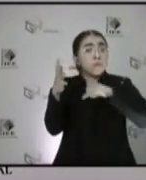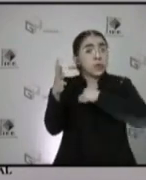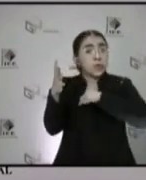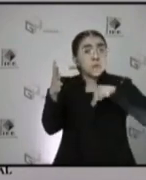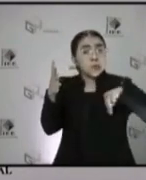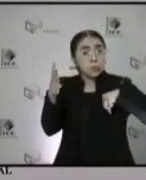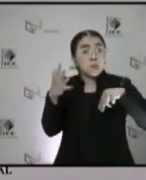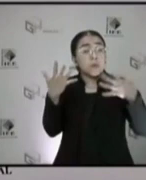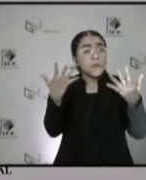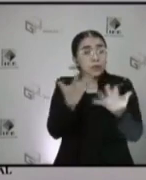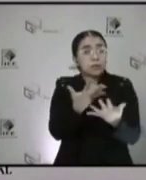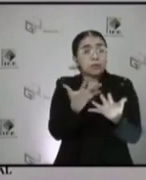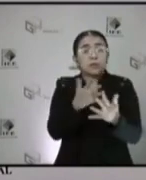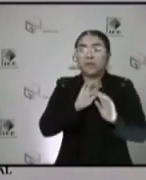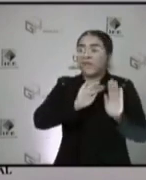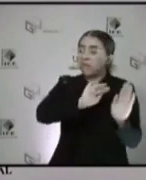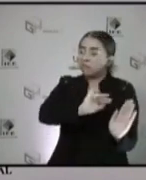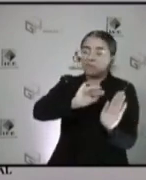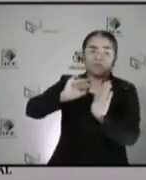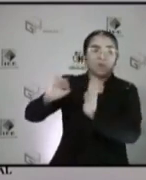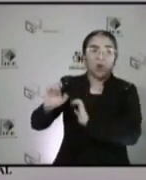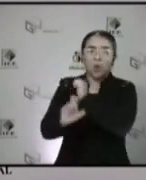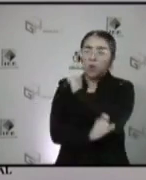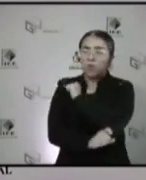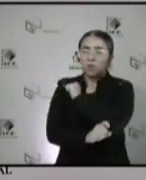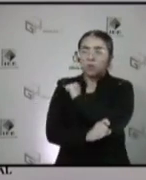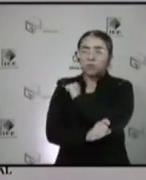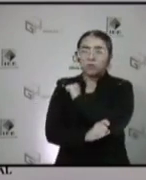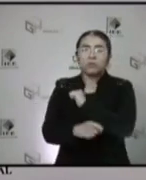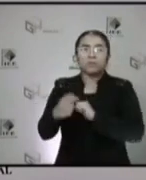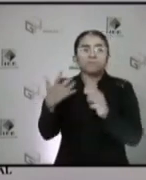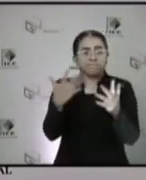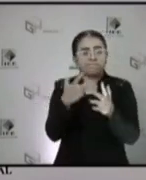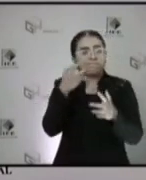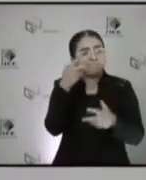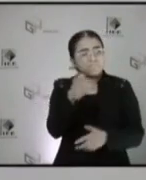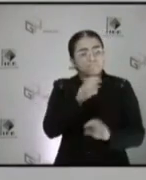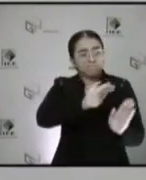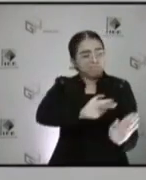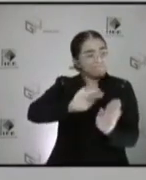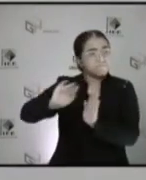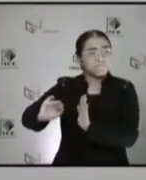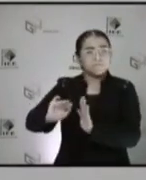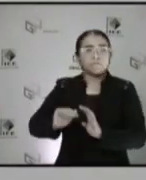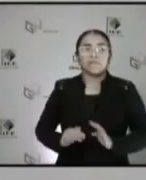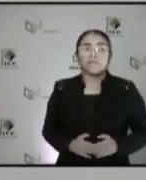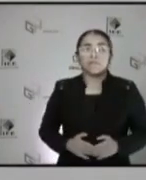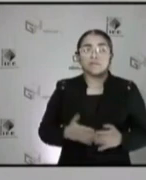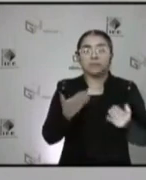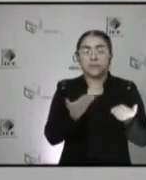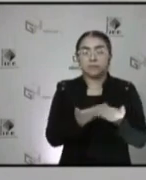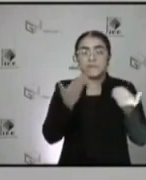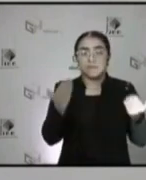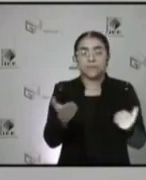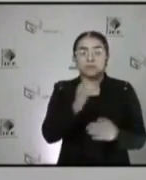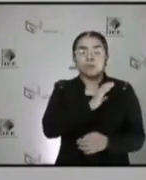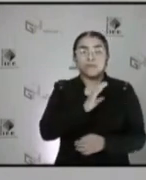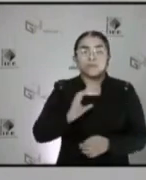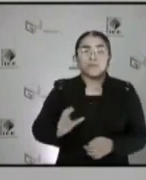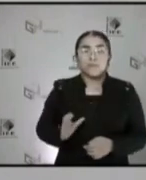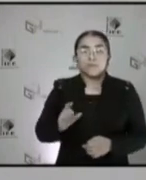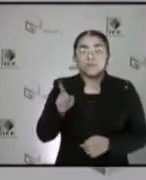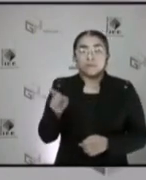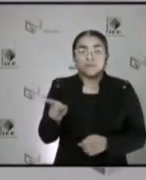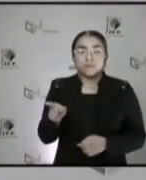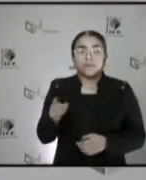que se vayan los corruptos de siempre. Eso es lo que tenemos que hacer. Muchas gracias. Gracias, candidato. Ahora es turno de la candidata Carolina Vigiano.